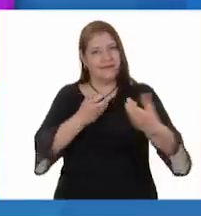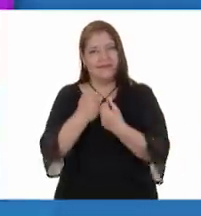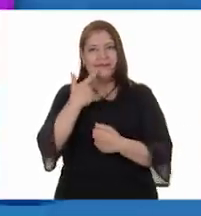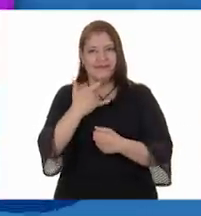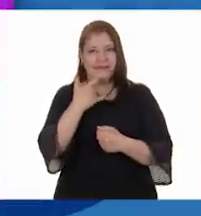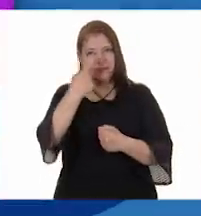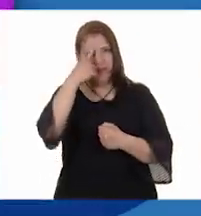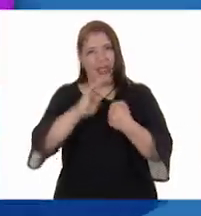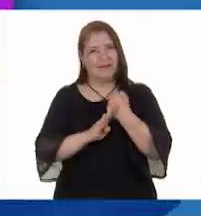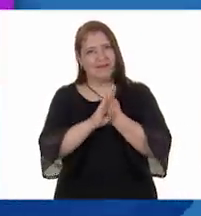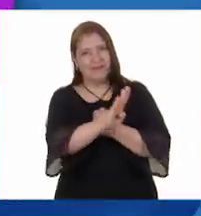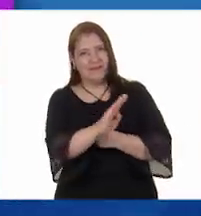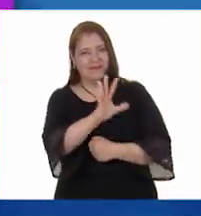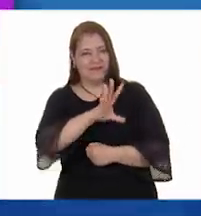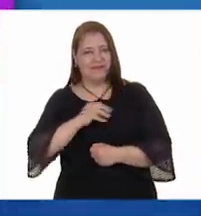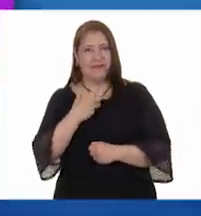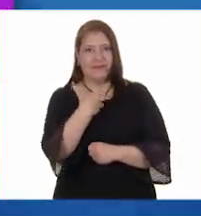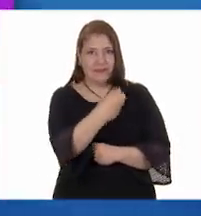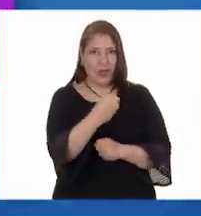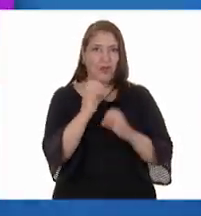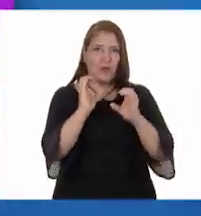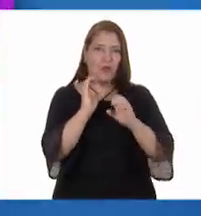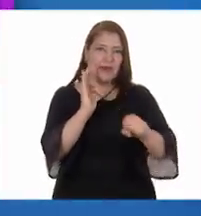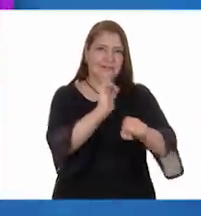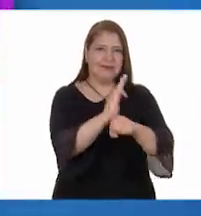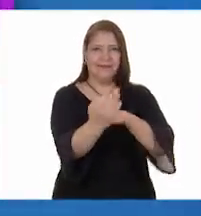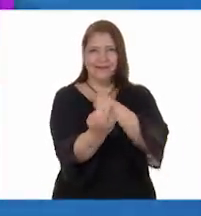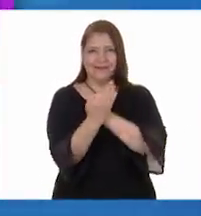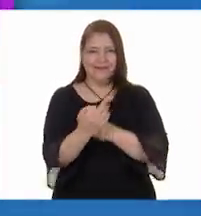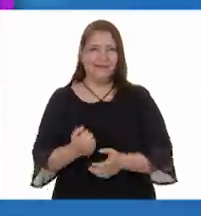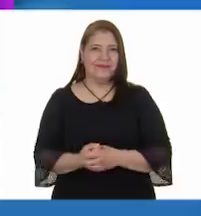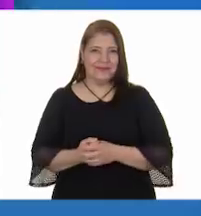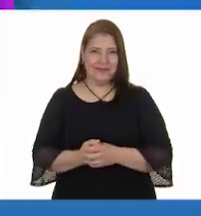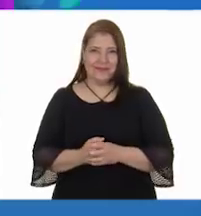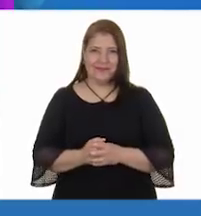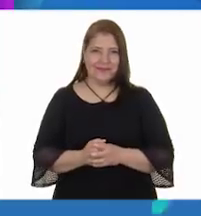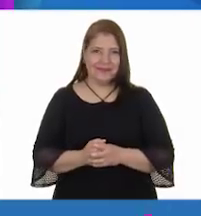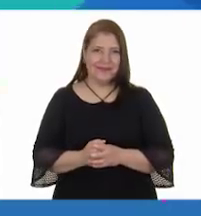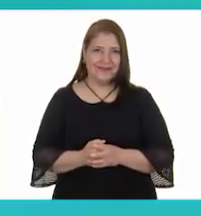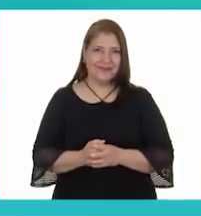virus, cuidándonos los unos a los otros.